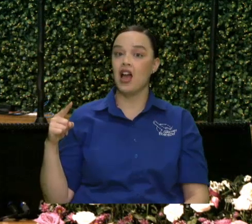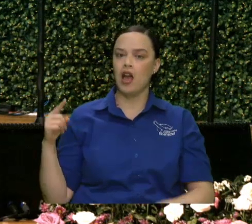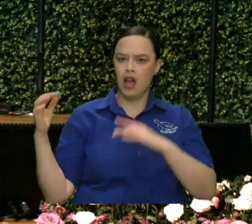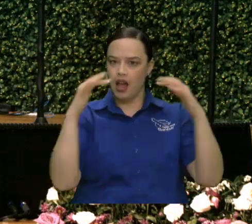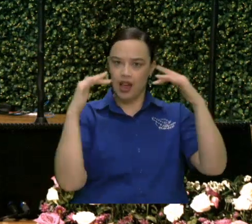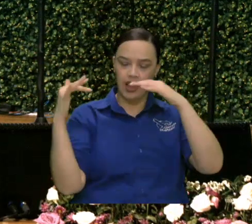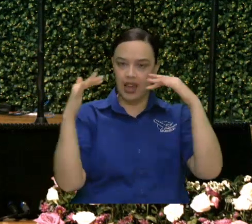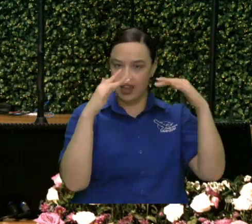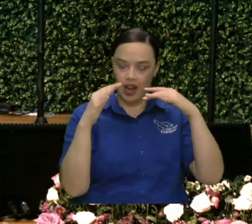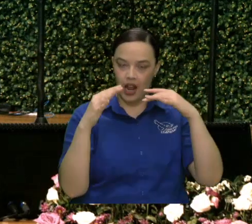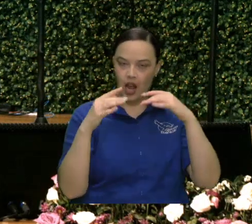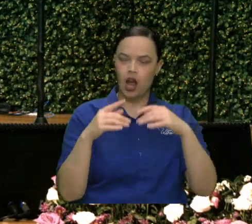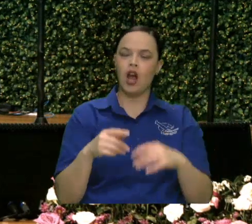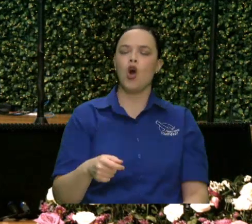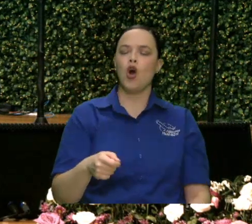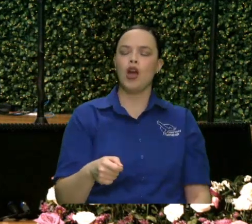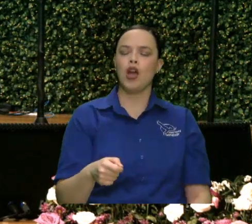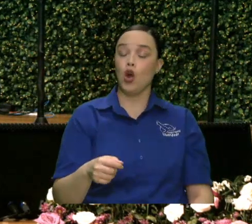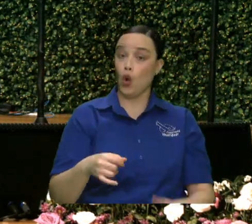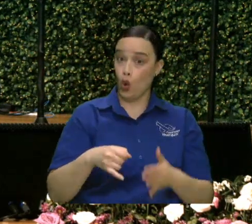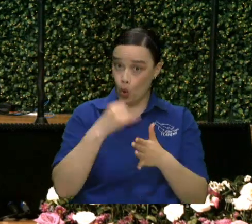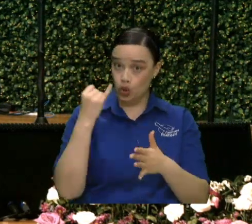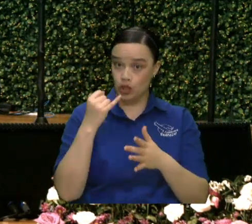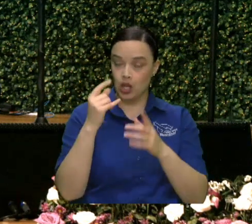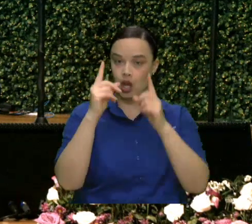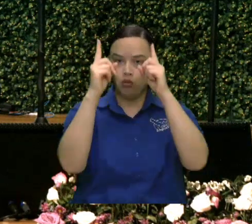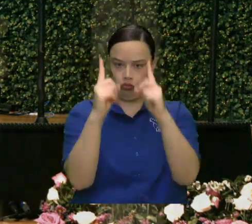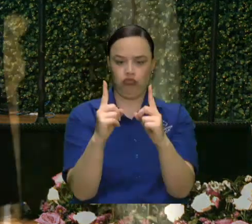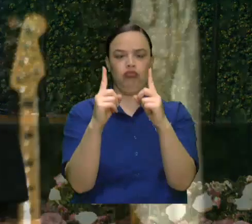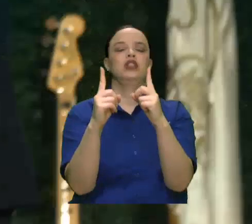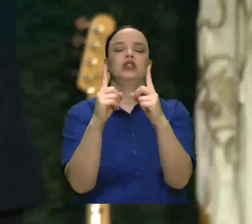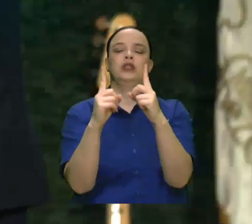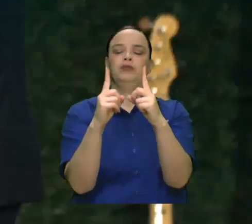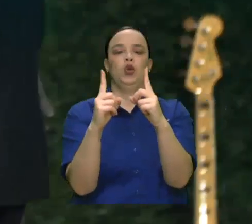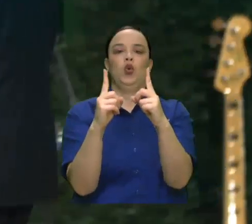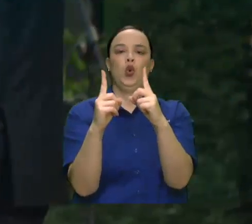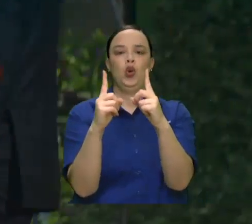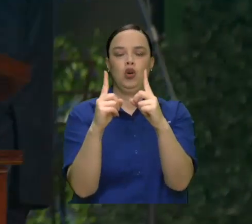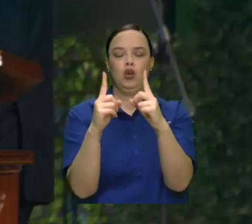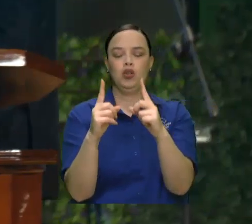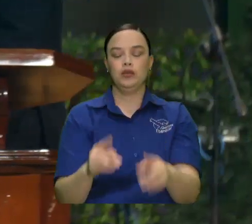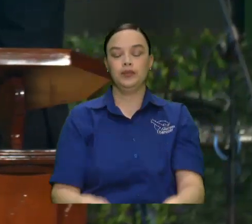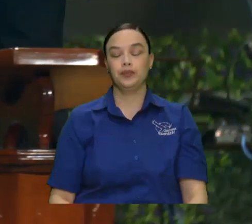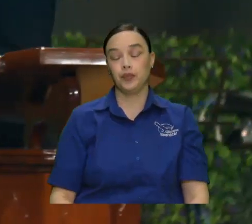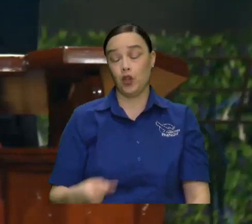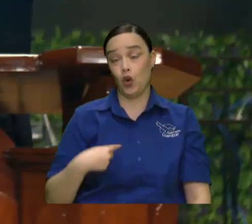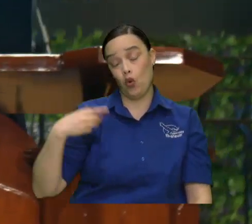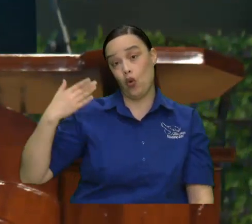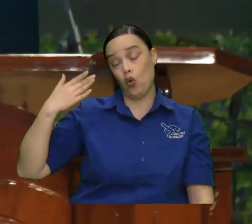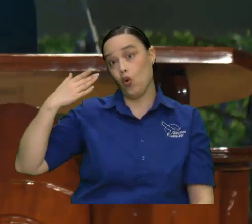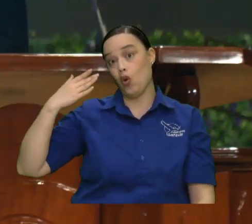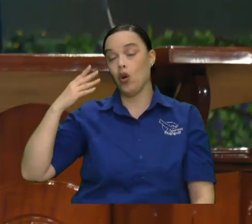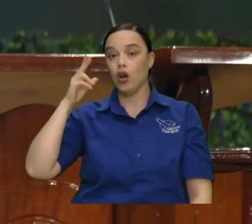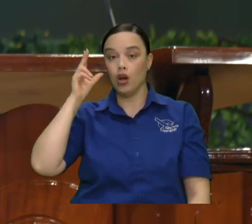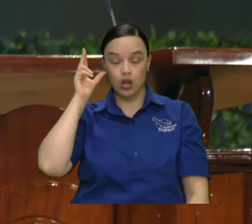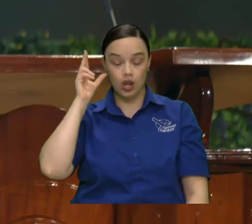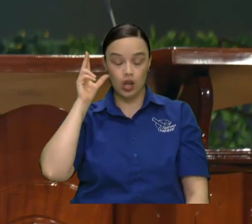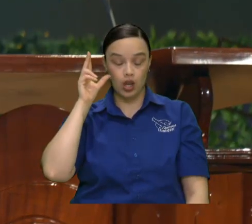uno amén por ahí escuché yo hace un tiempo de que en una en una guerra en